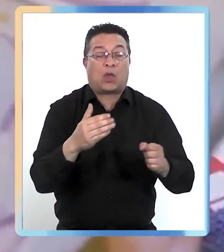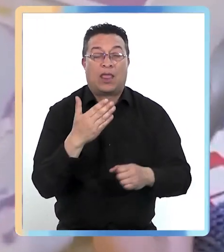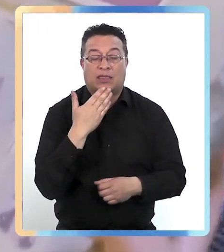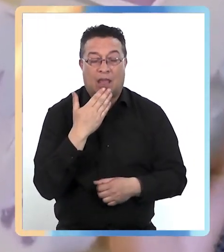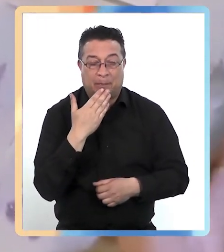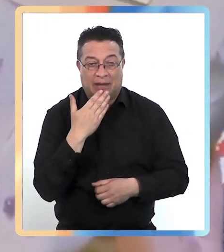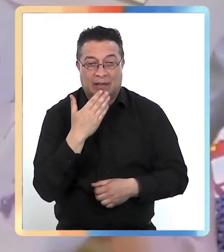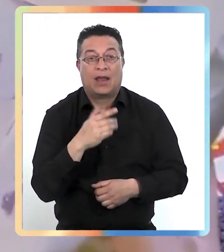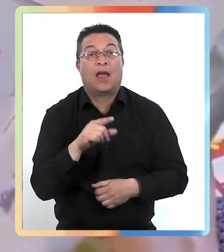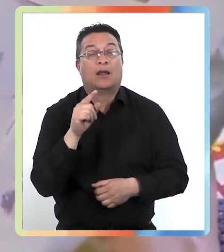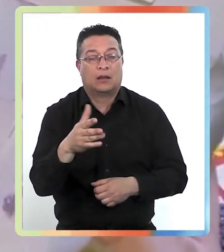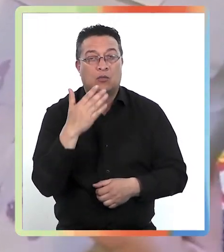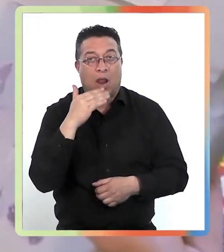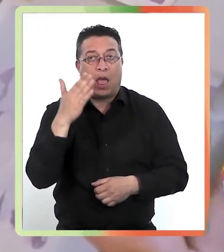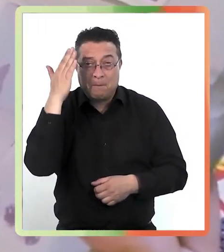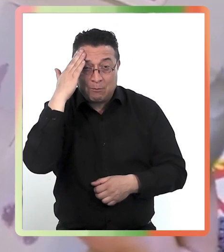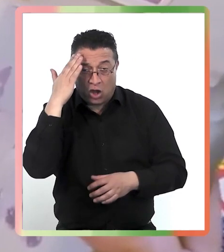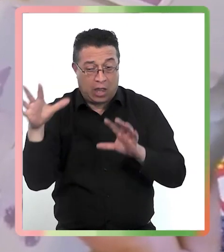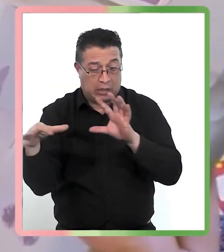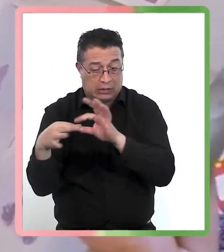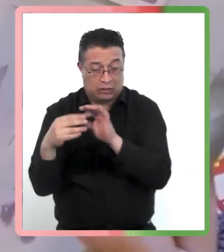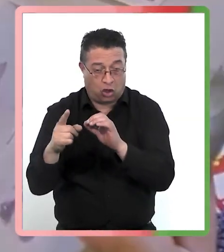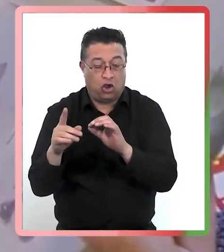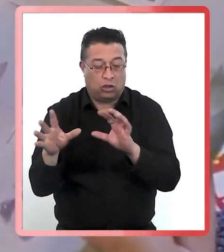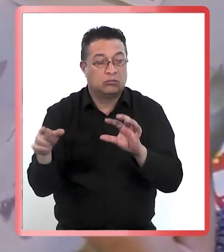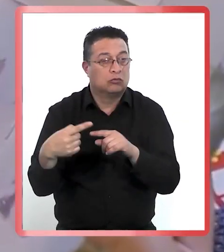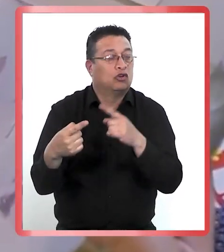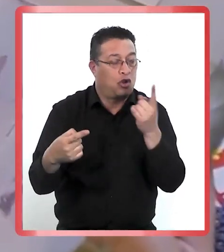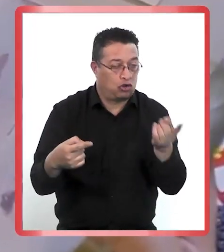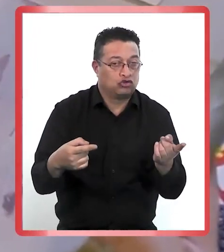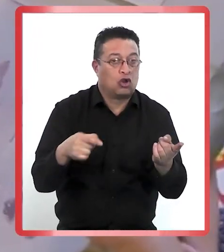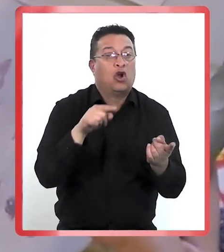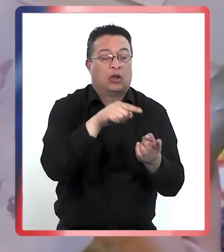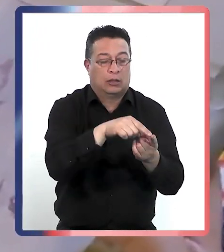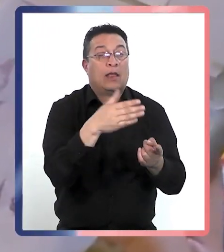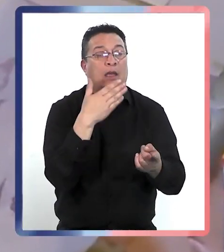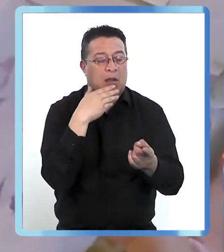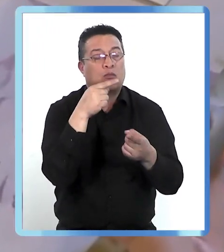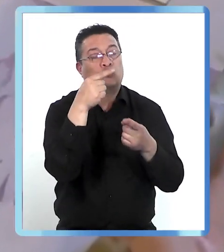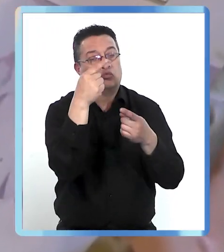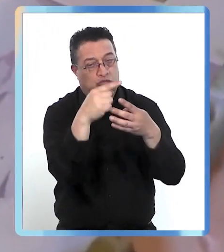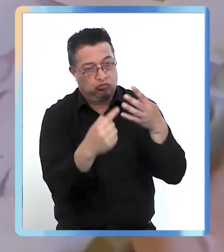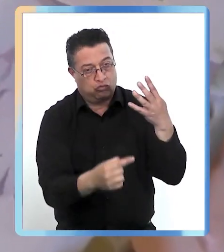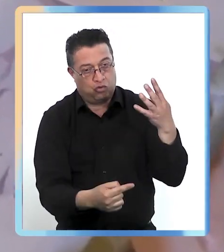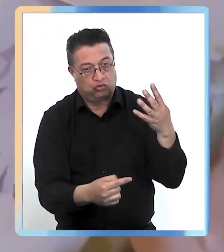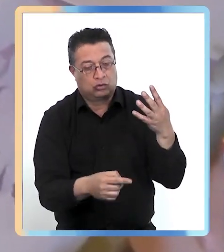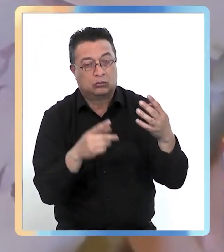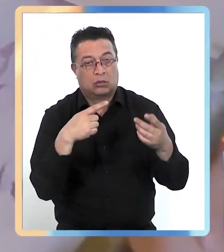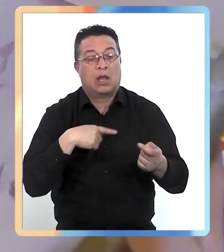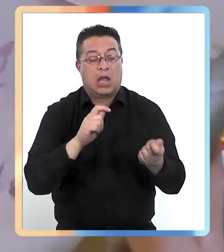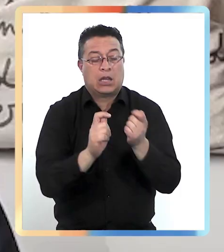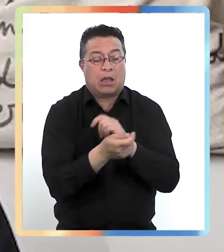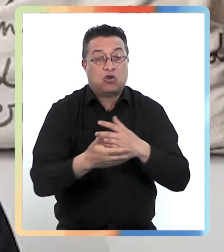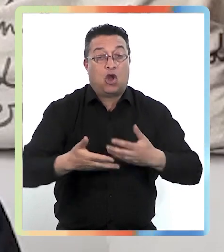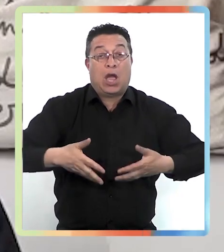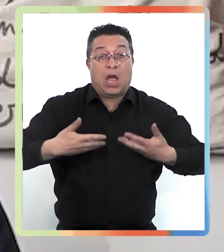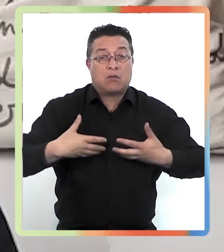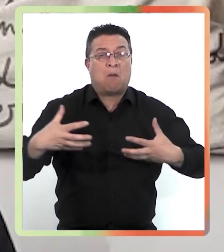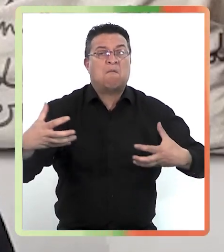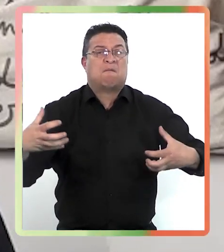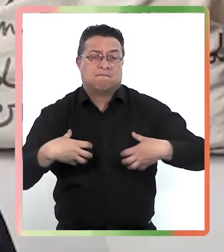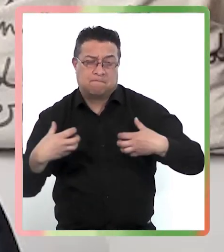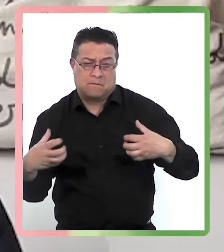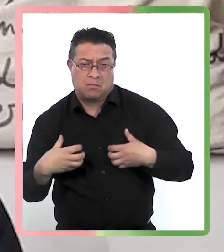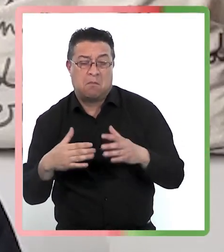conductuales, o sea, síntomas no de memoria asociados. Y allí son muchos desde cambios de